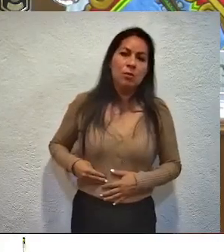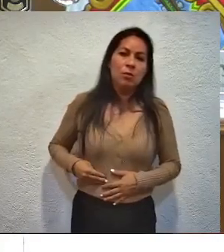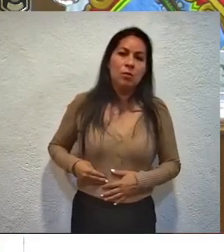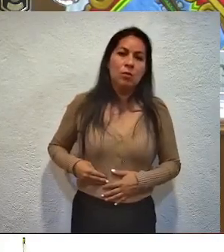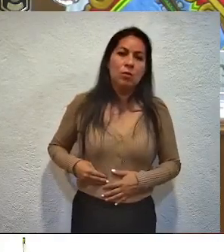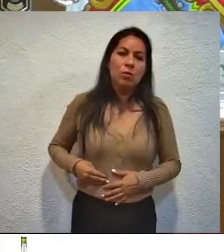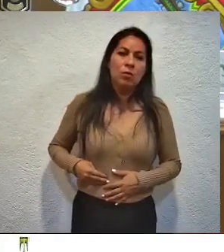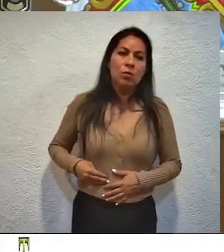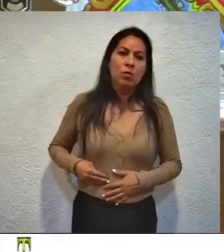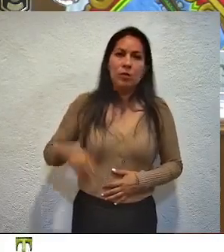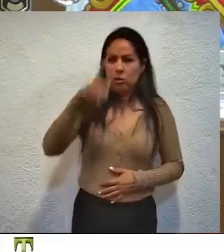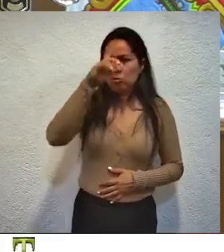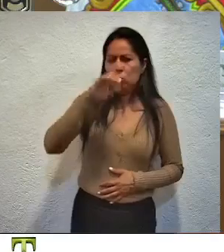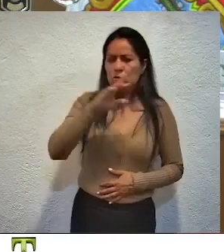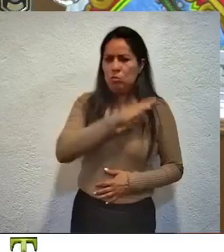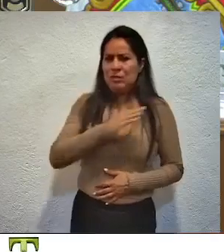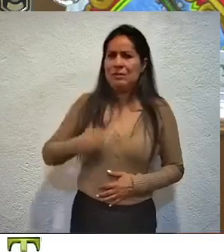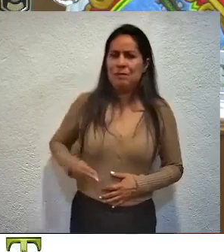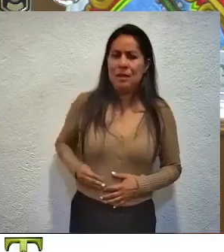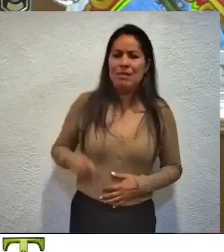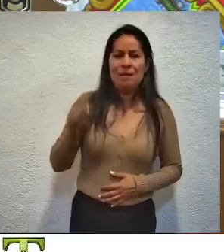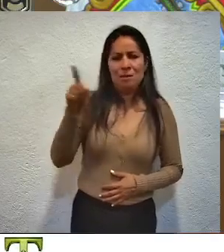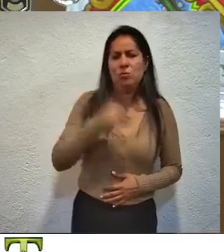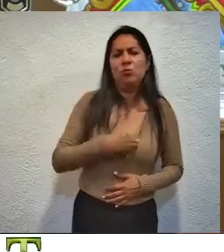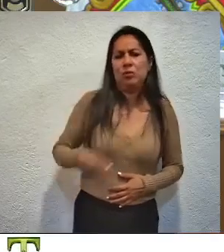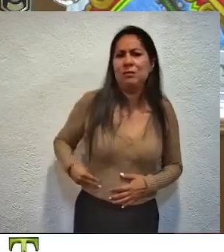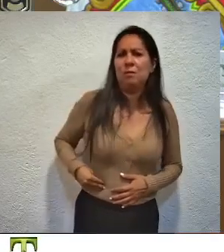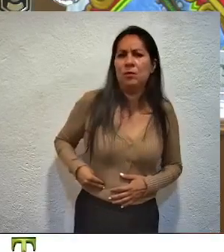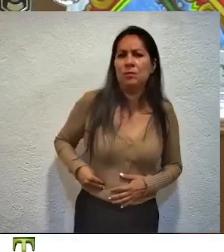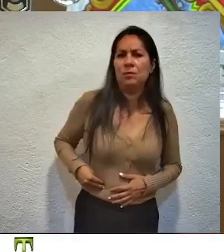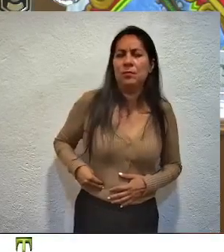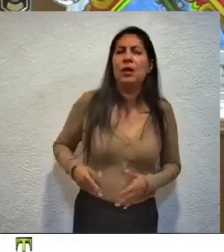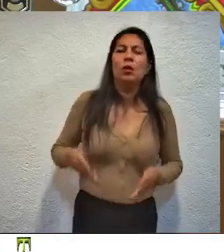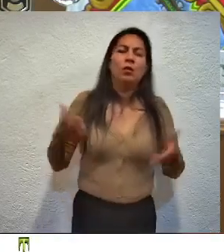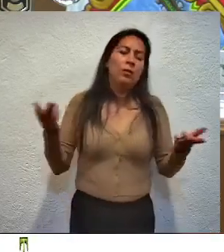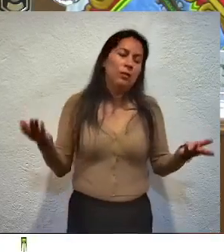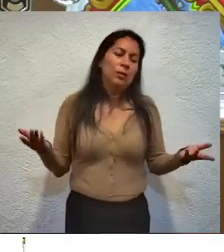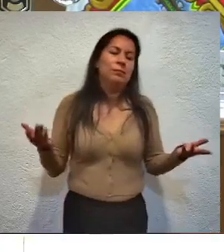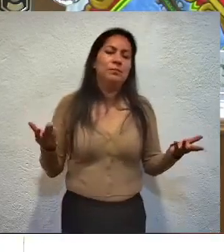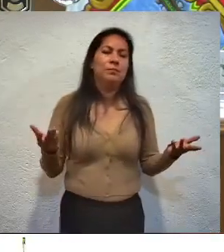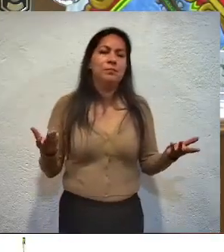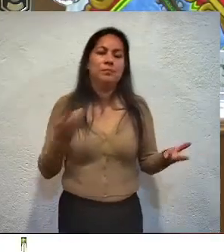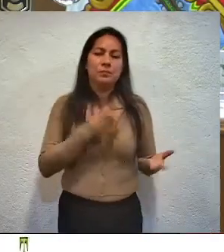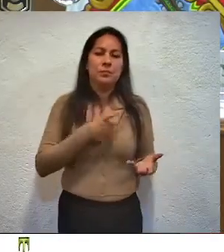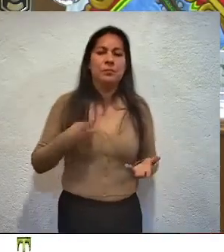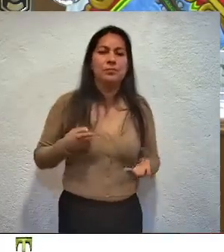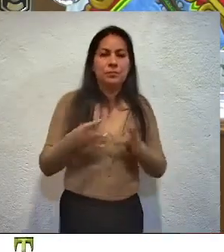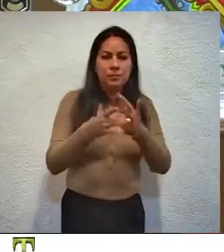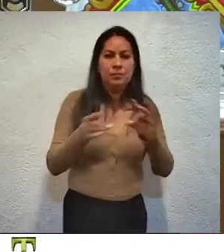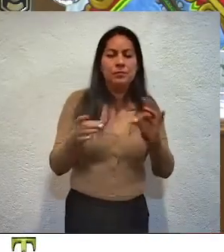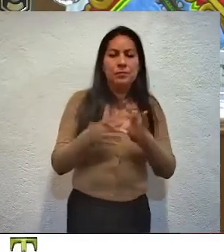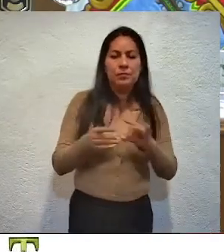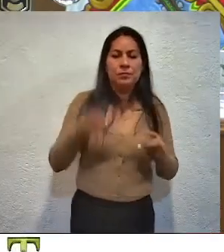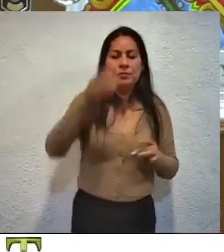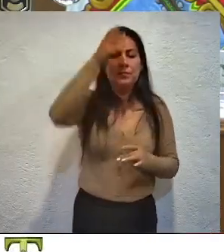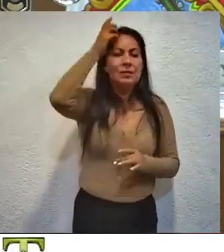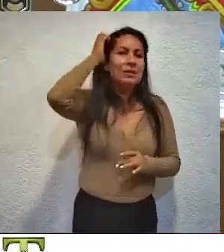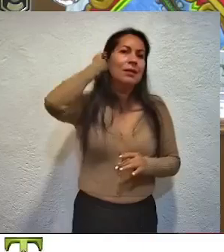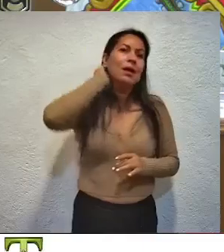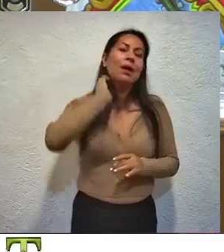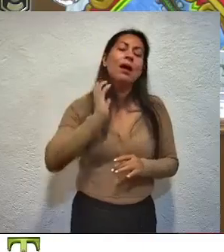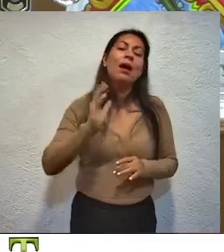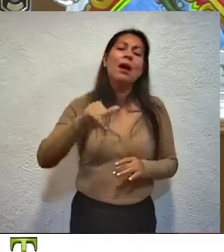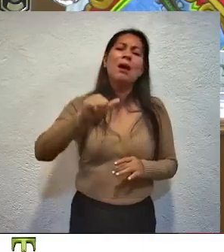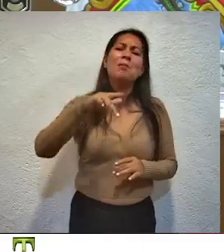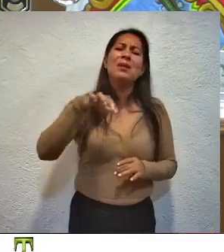del Consejo Municipal Comunitario del citado municipio. Ahora bien, es oportuno señalar que la AMCRA, a través